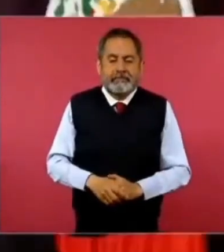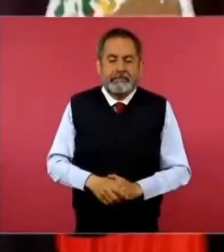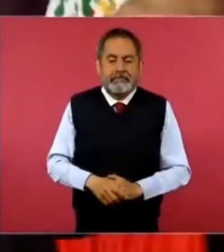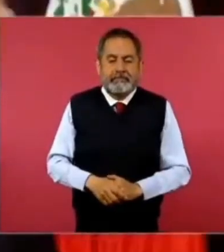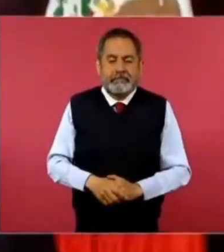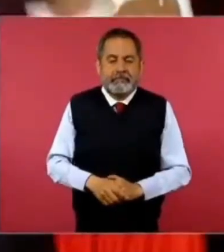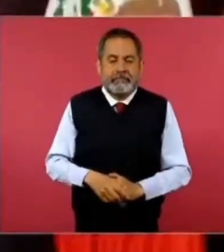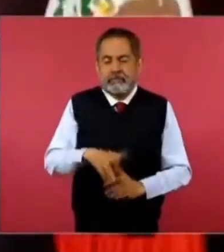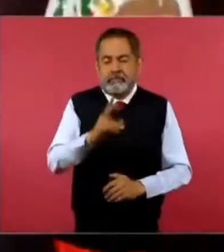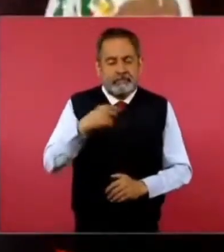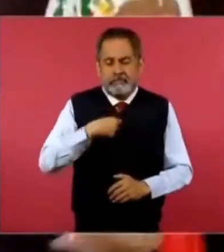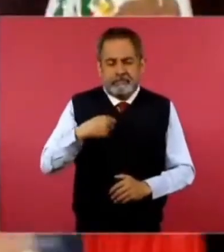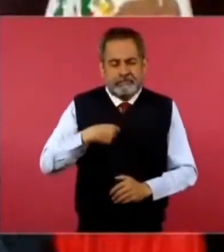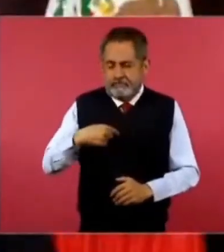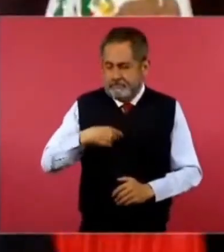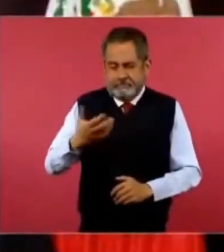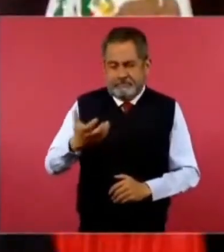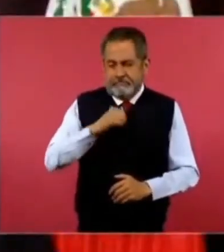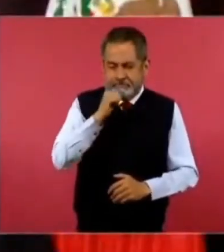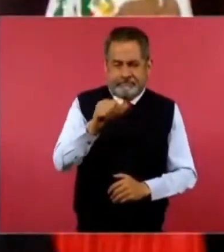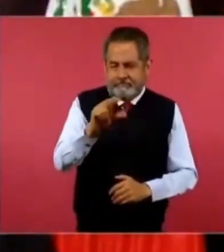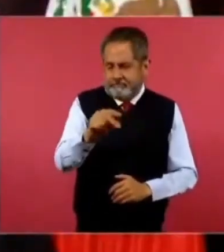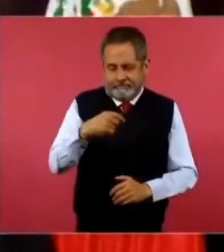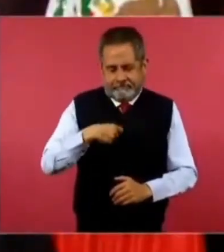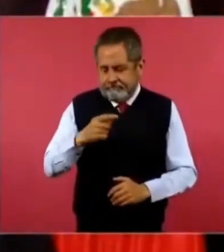Sí, pero nosotros no hacemos